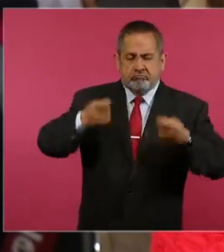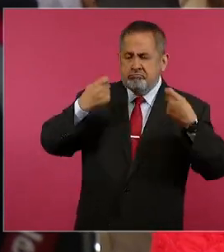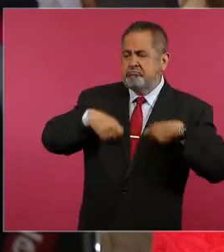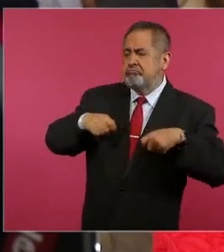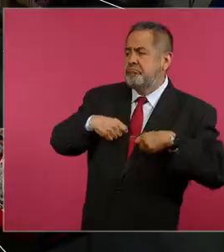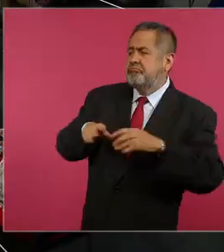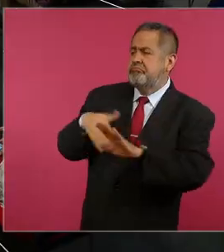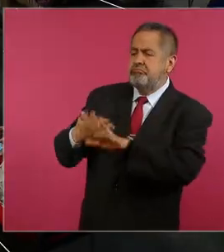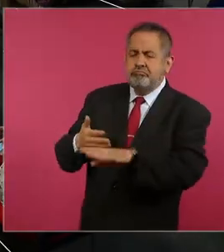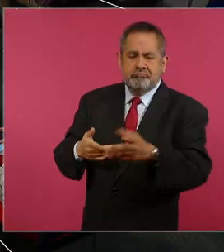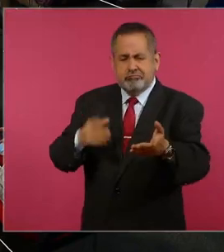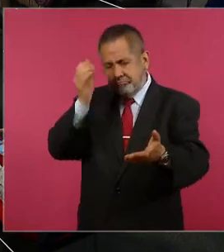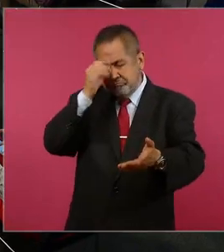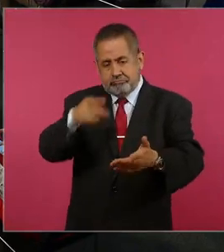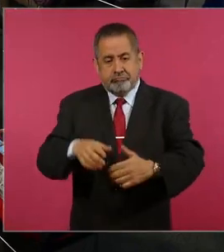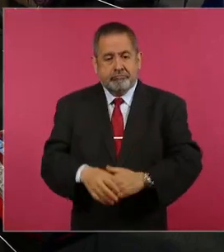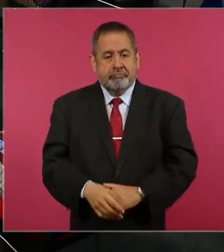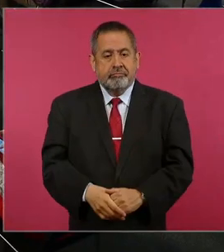su opinión.